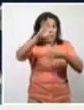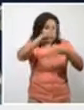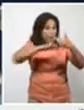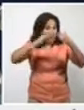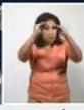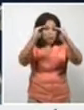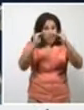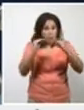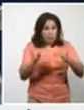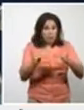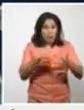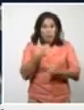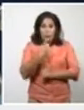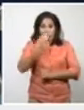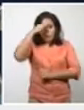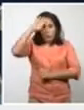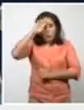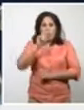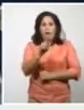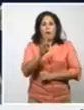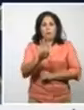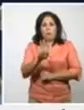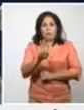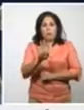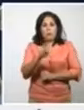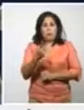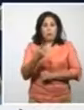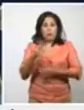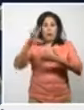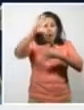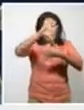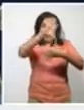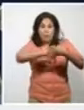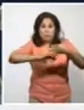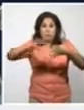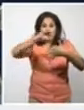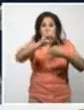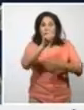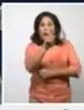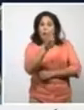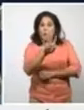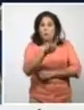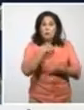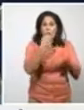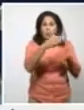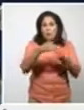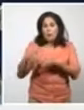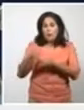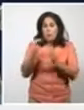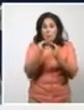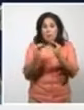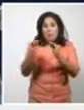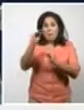hay 14 países de la región de las Américas que tienen una letalidad por encima de